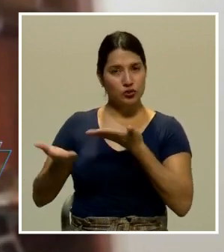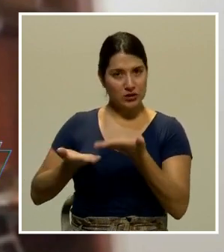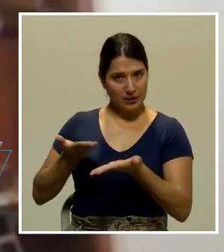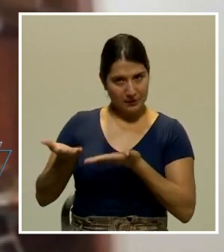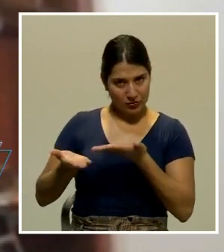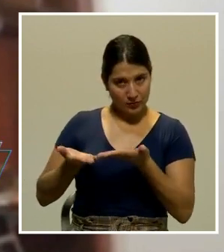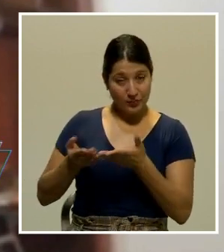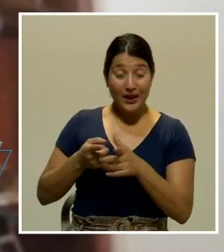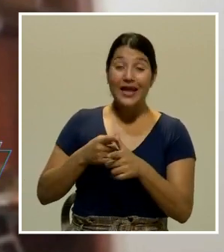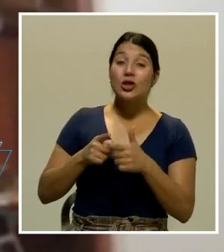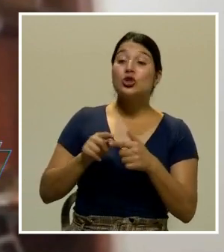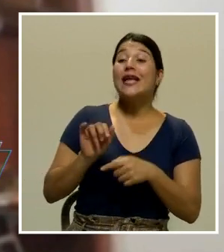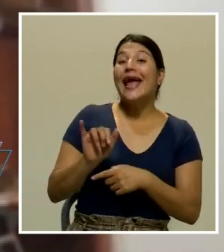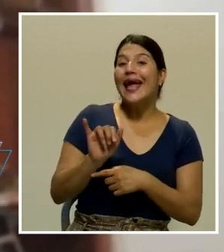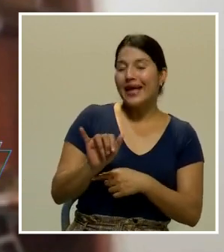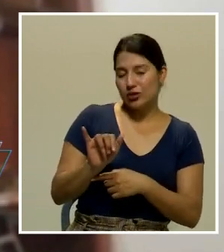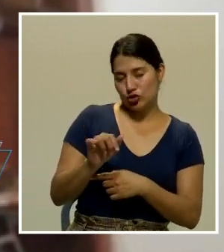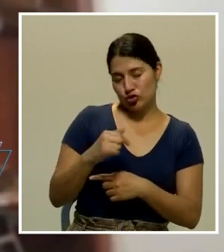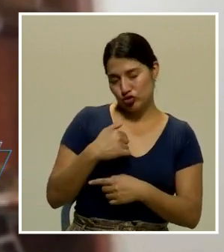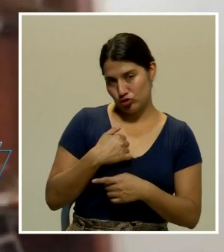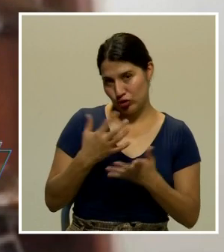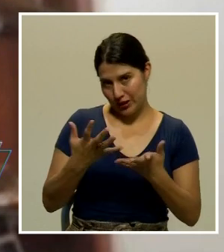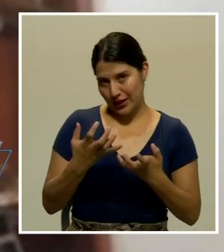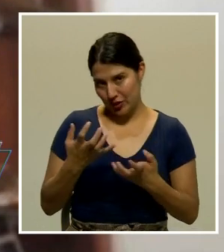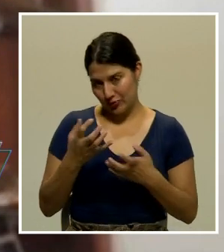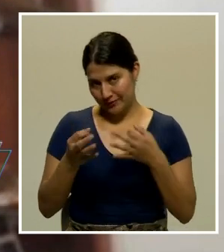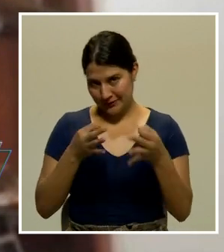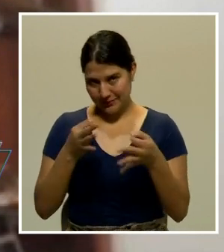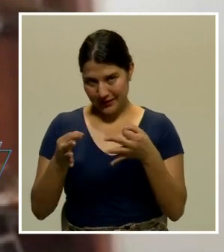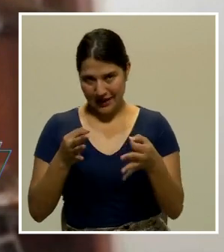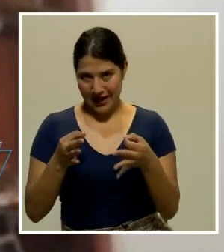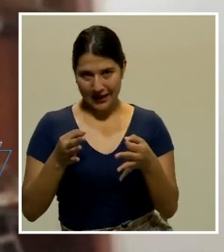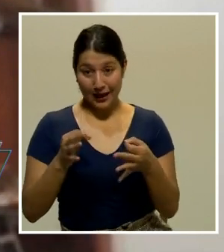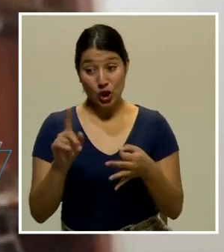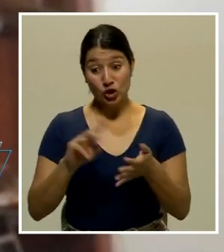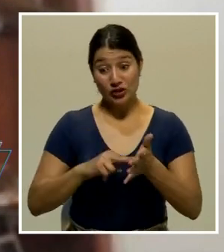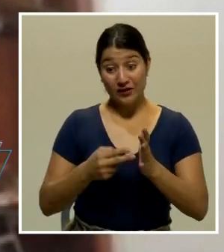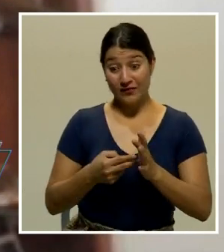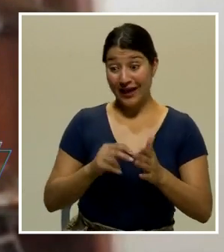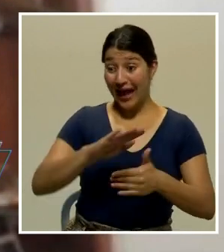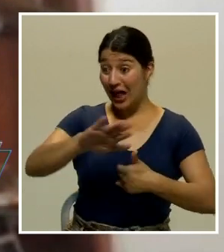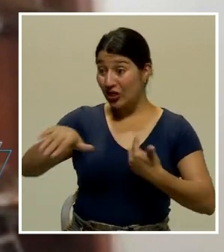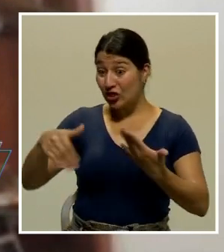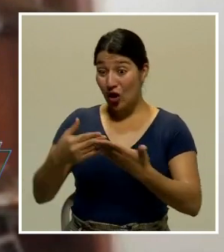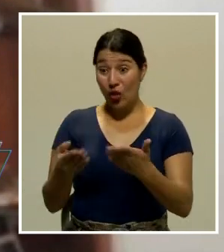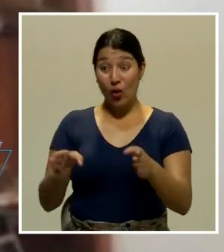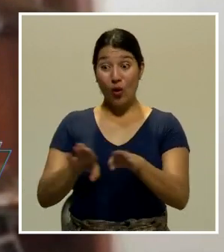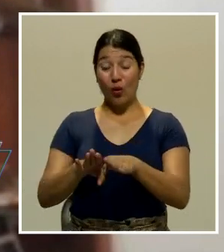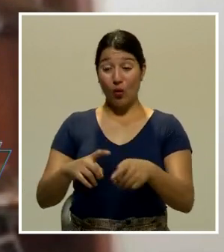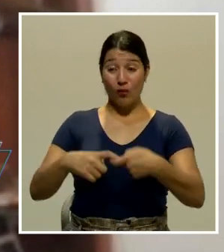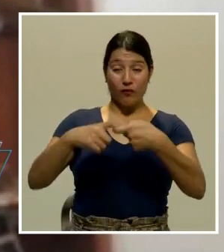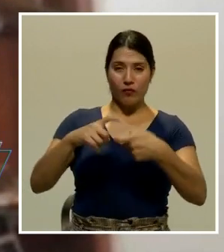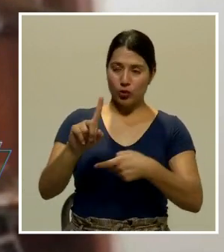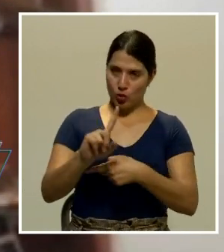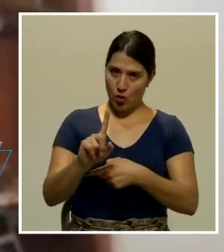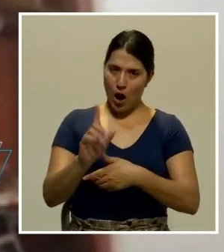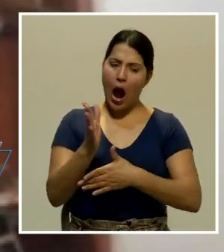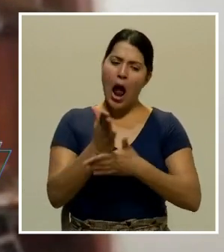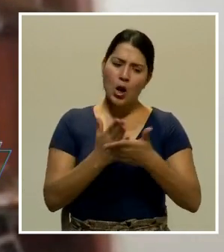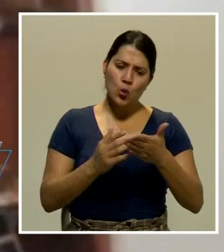es a lo que yo me refiero cuando le digo que la economía no ha estado totalmente cerrada. Hay partes de la economía que han estado